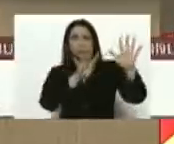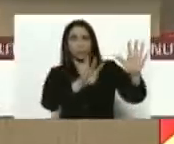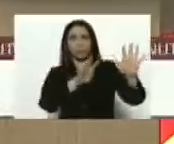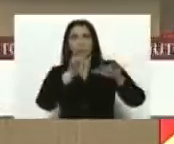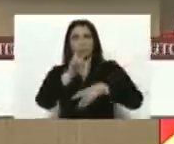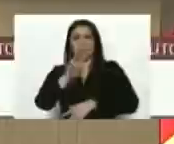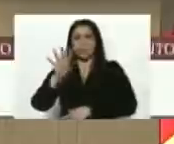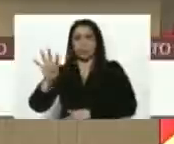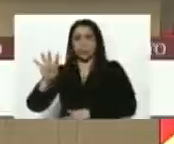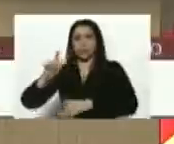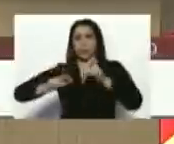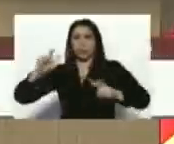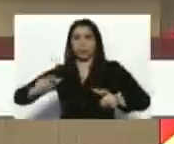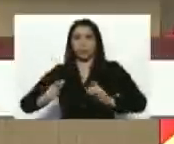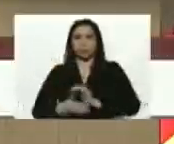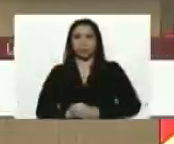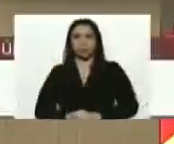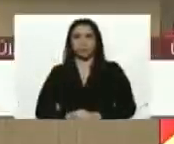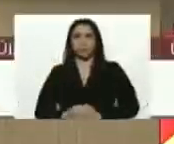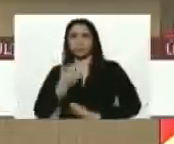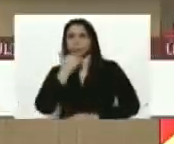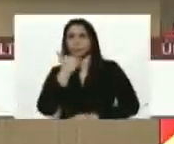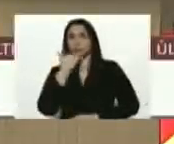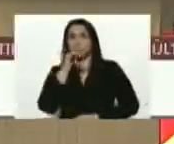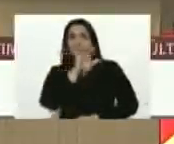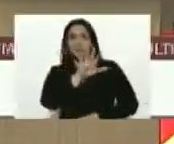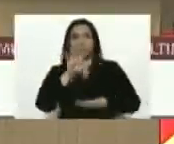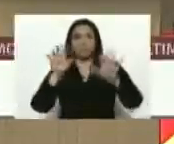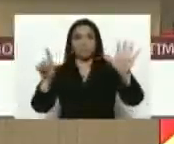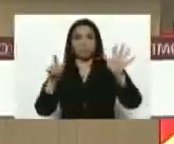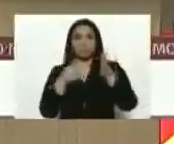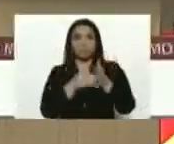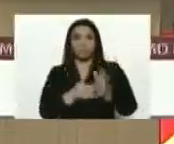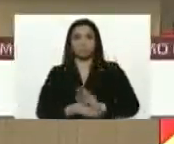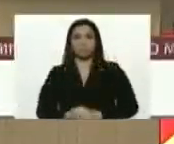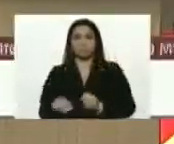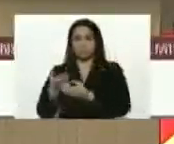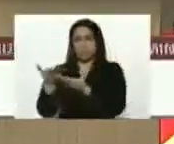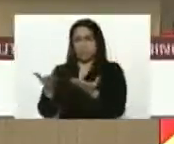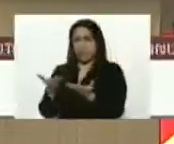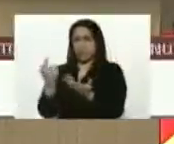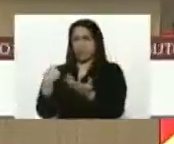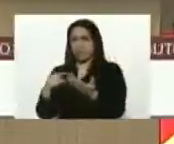55.924 connacionales, casi 56.000. Y de ellos tenemos